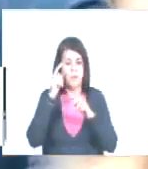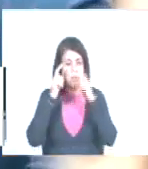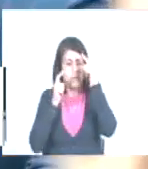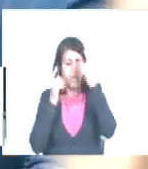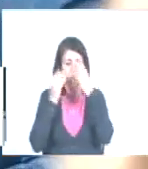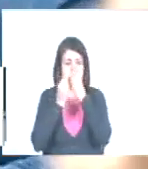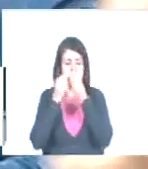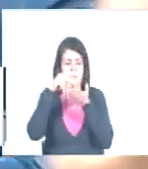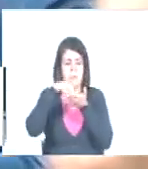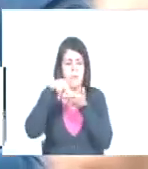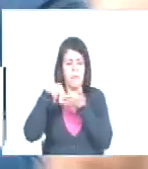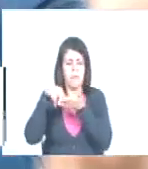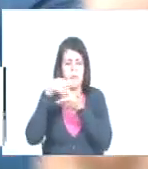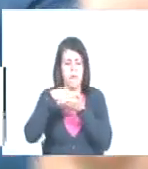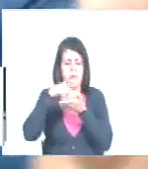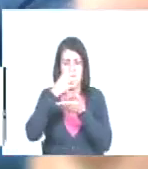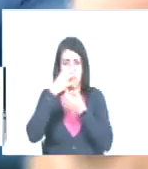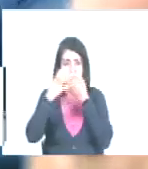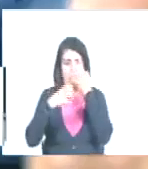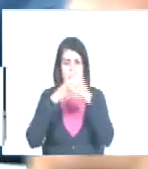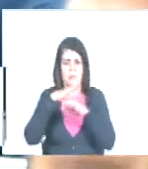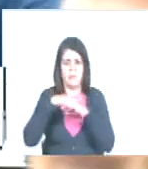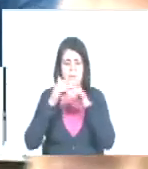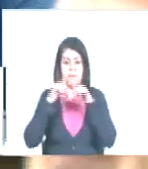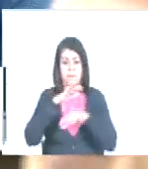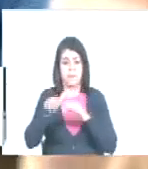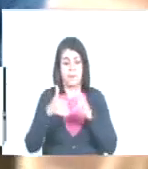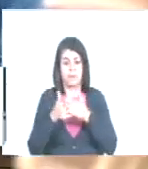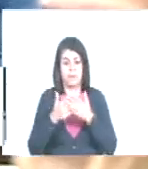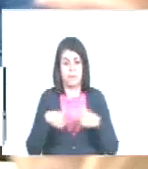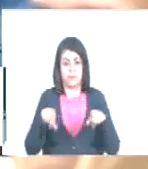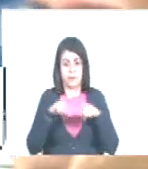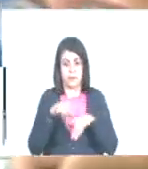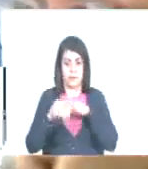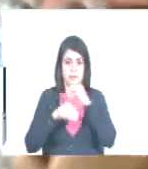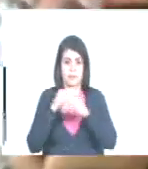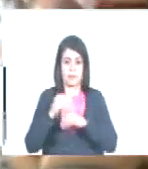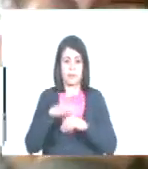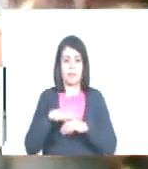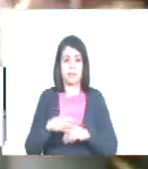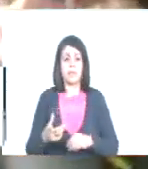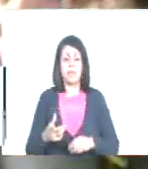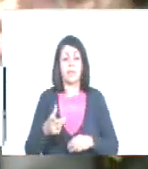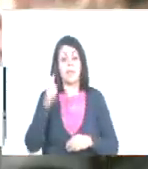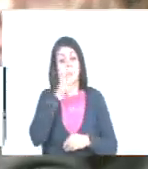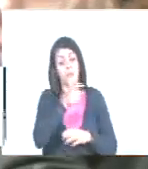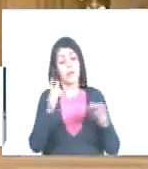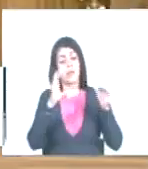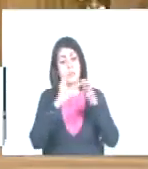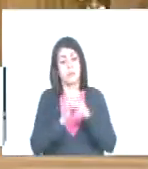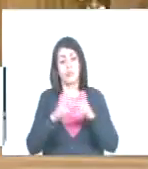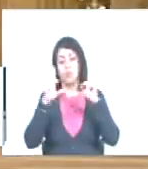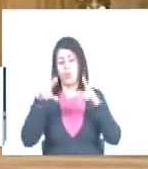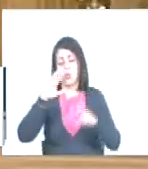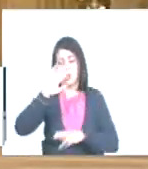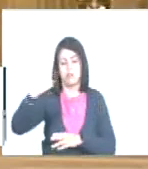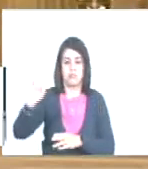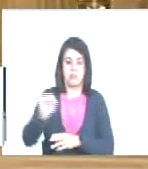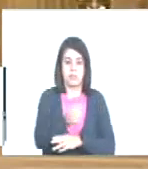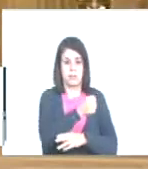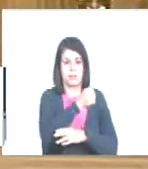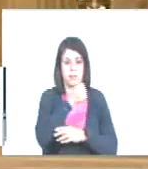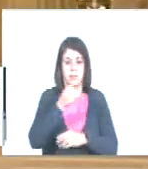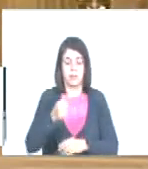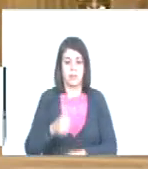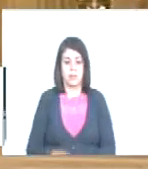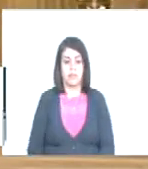con ustedes. Y nuestro grito a los cuatro vientos de todos los que estábamos allí fue: que pueblo unido jamás será